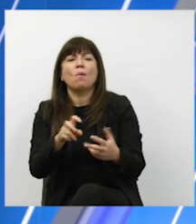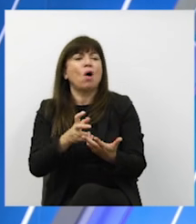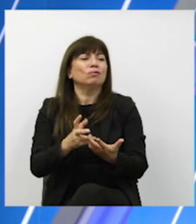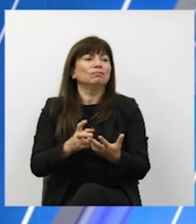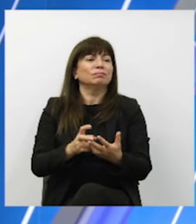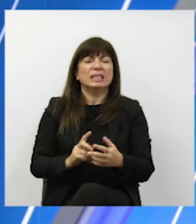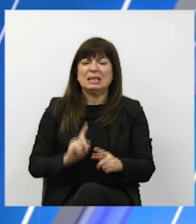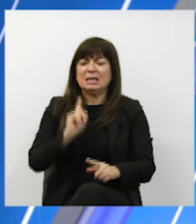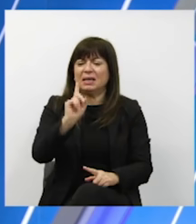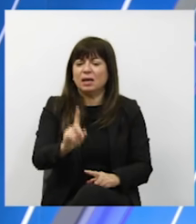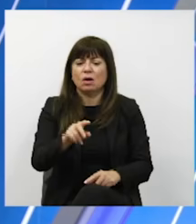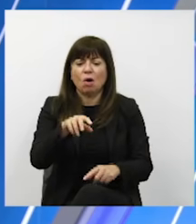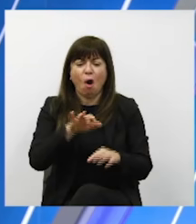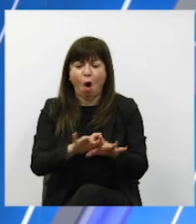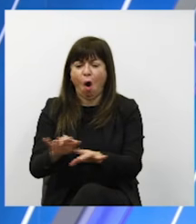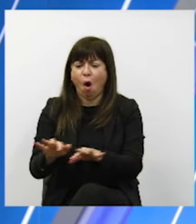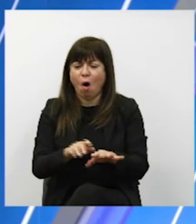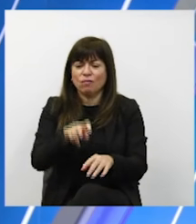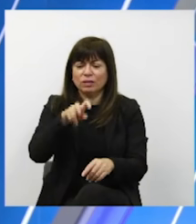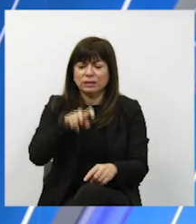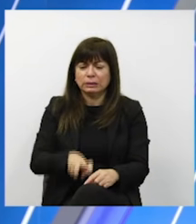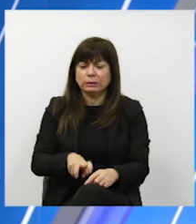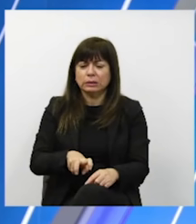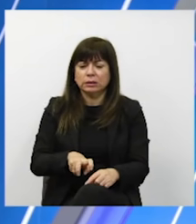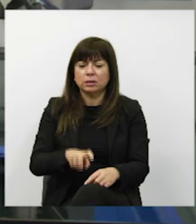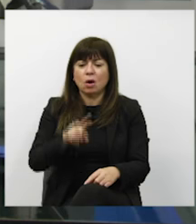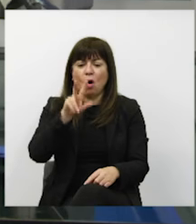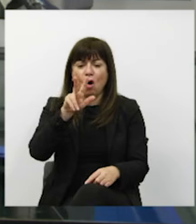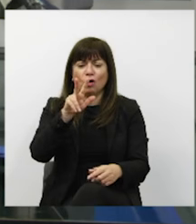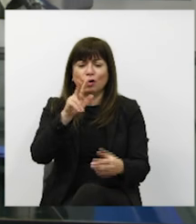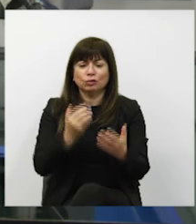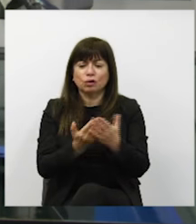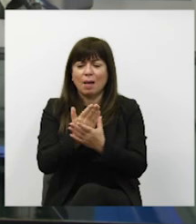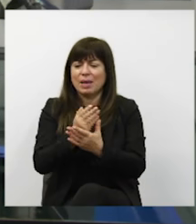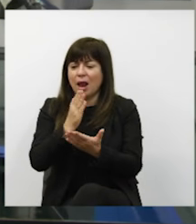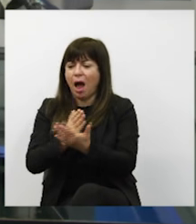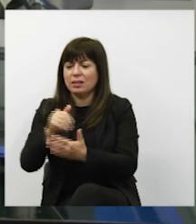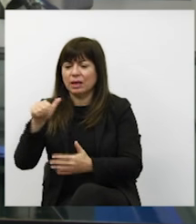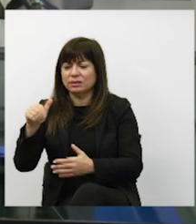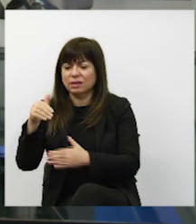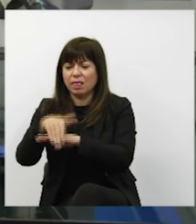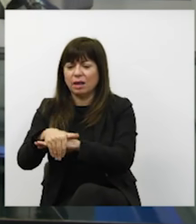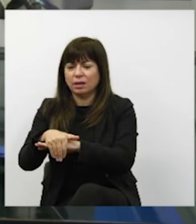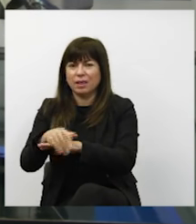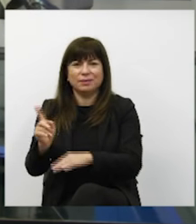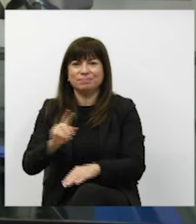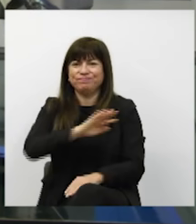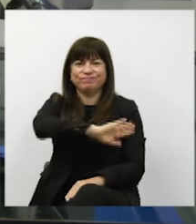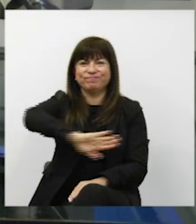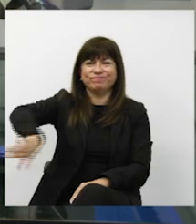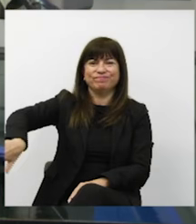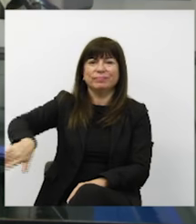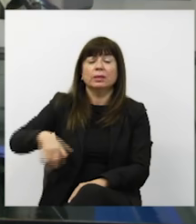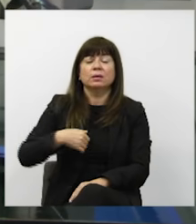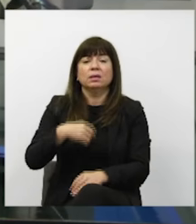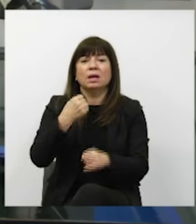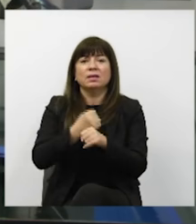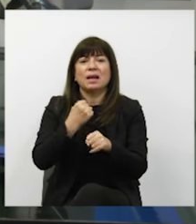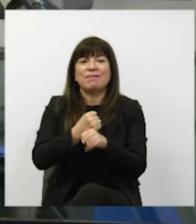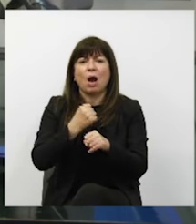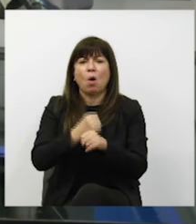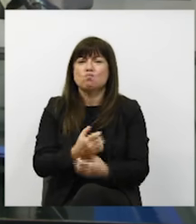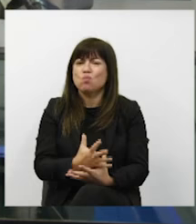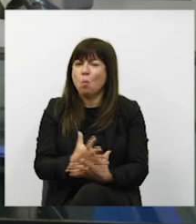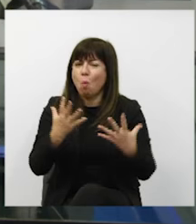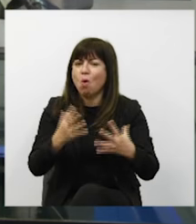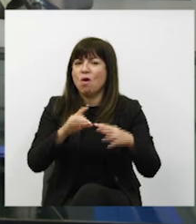8 de la mañana o 9 de la mañana a 5 de la tarde, cada vez va a ser menos importante, incluso en trabajos que eran muy de